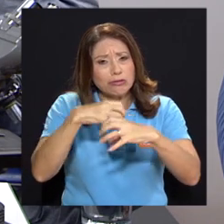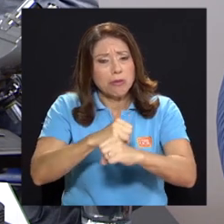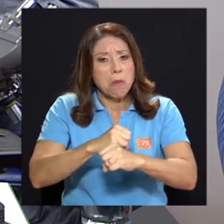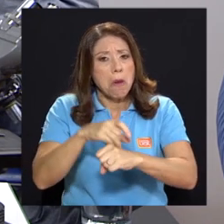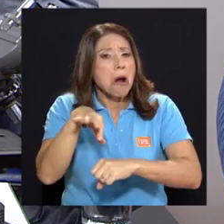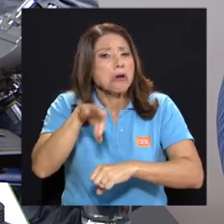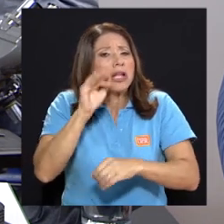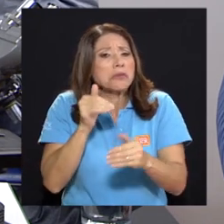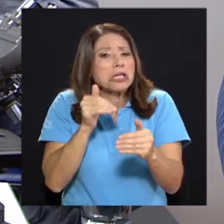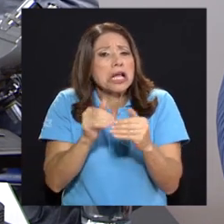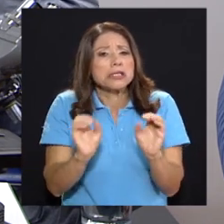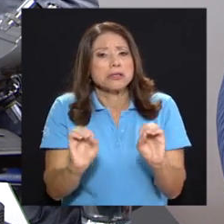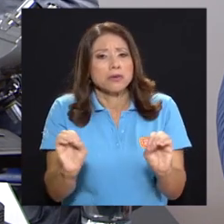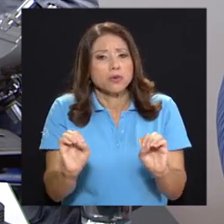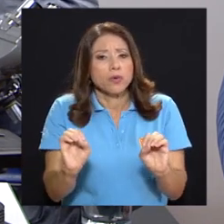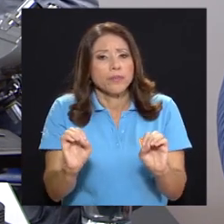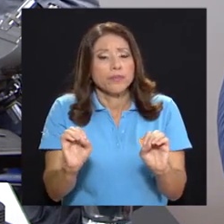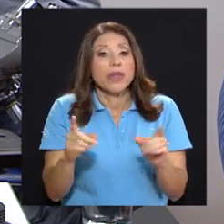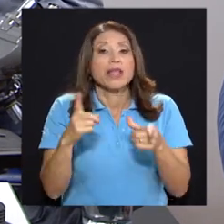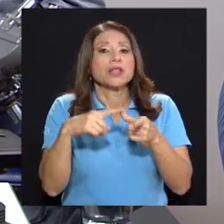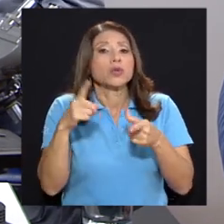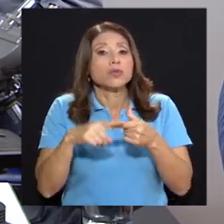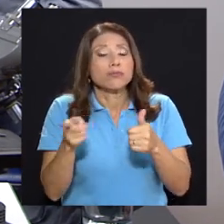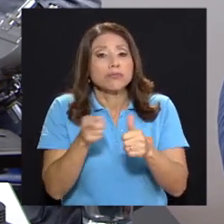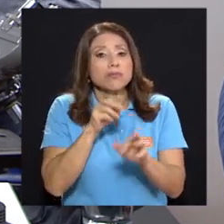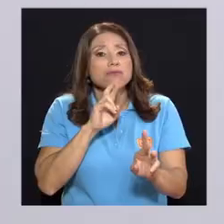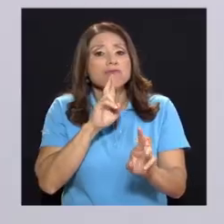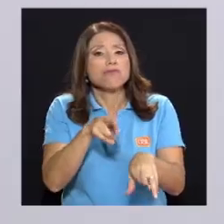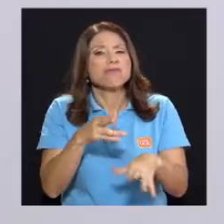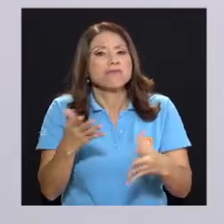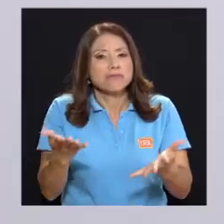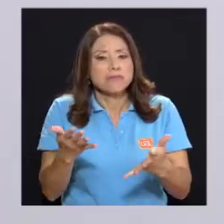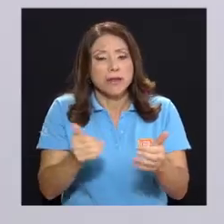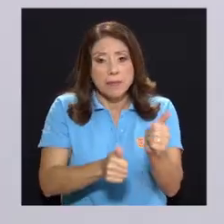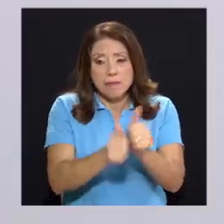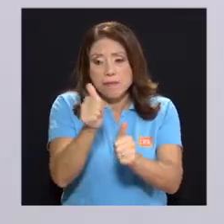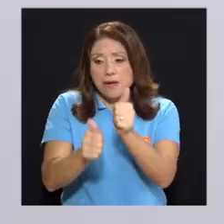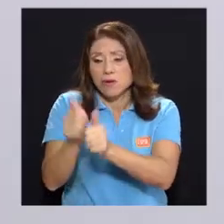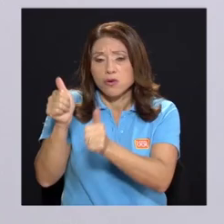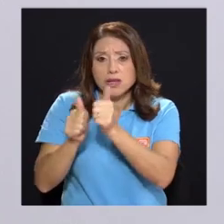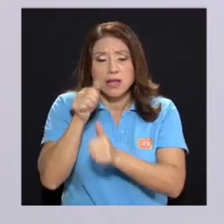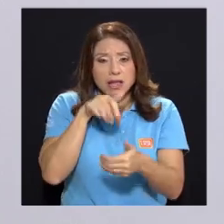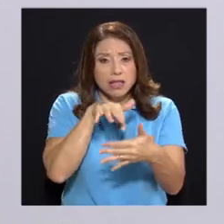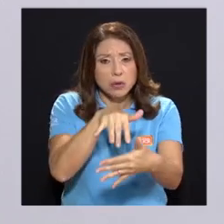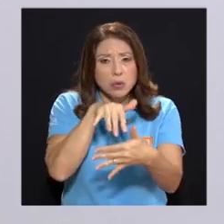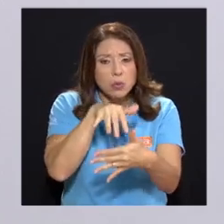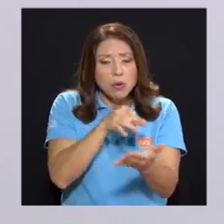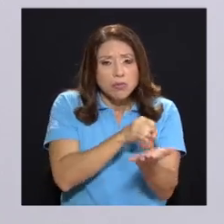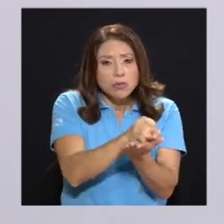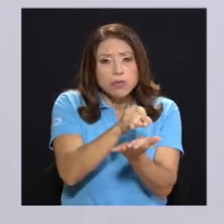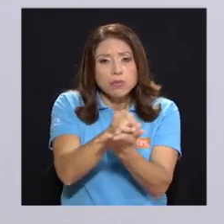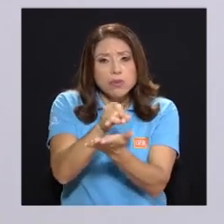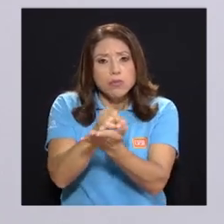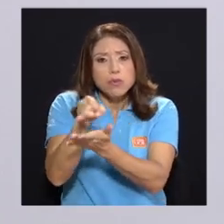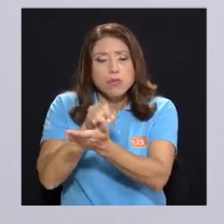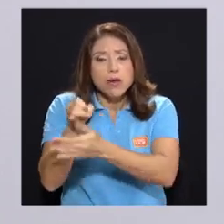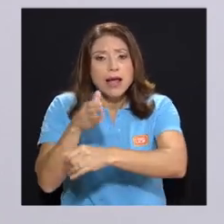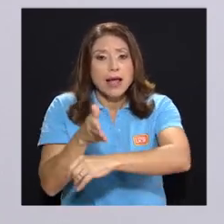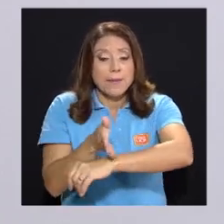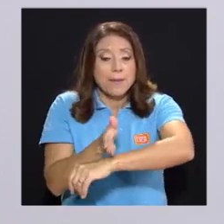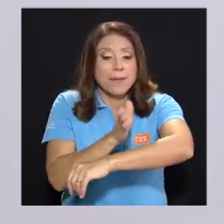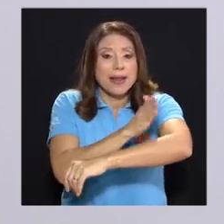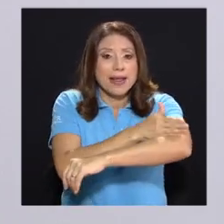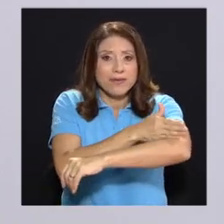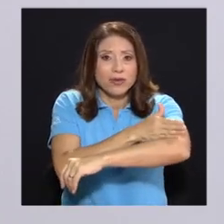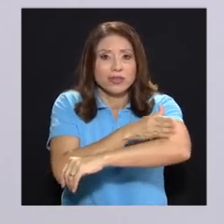un primer resultado que nos encontramos es que la mayoría de los estudios eran previos o hasta el momento